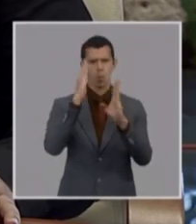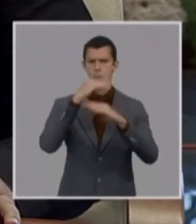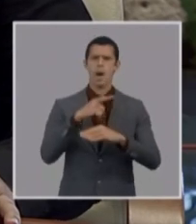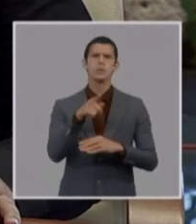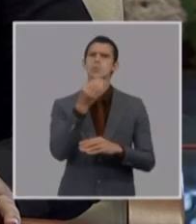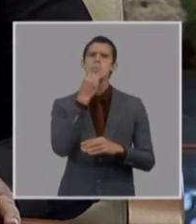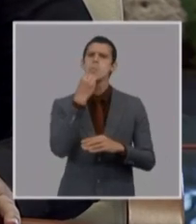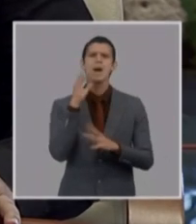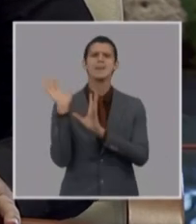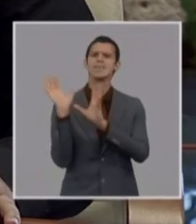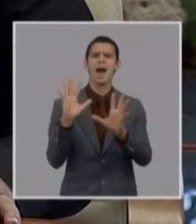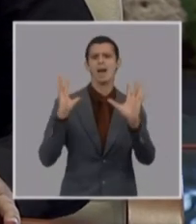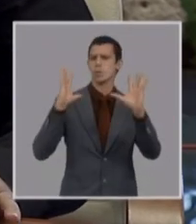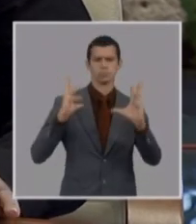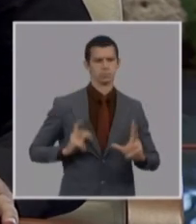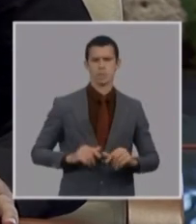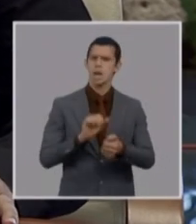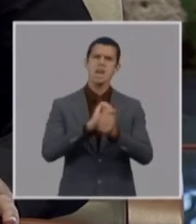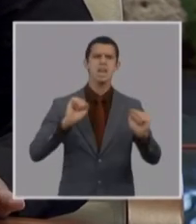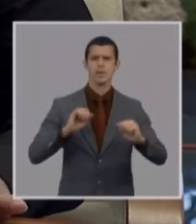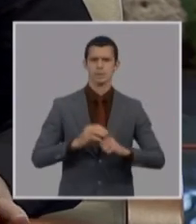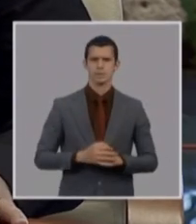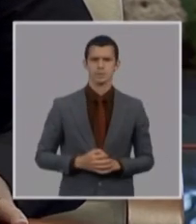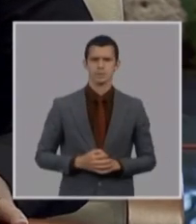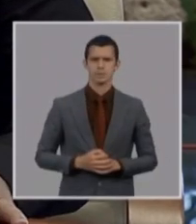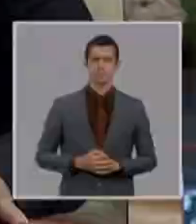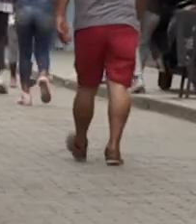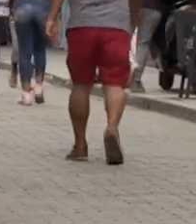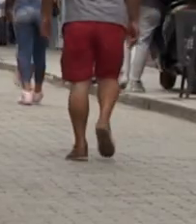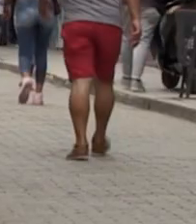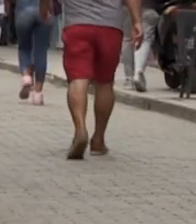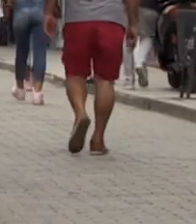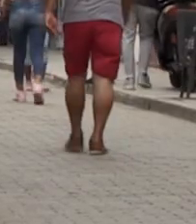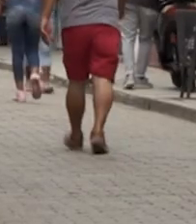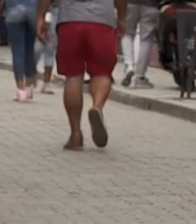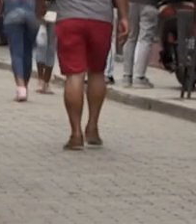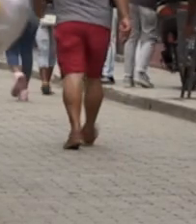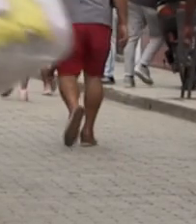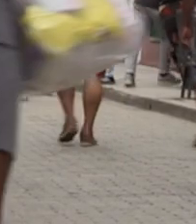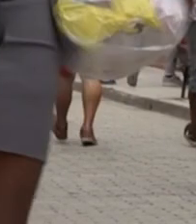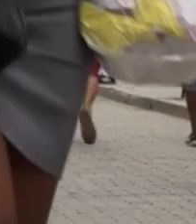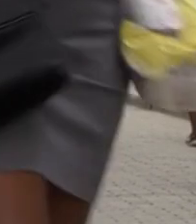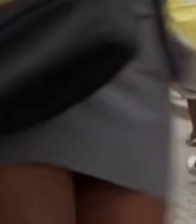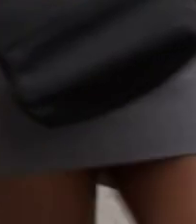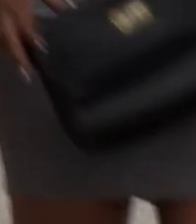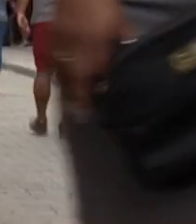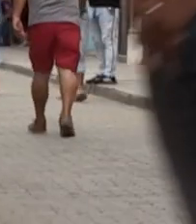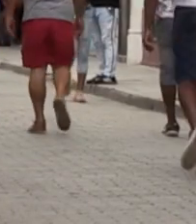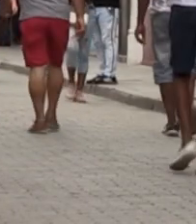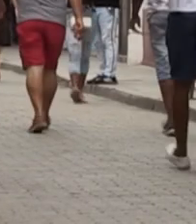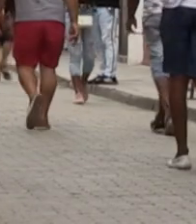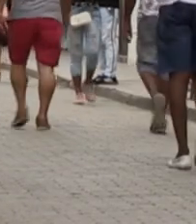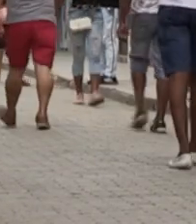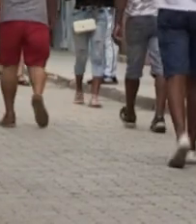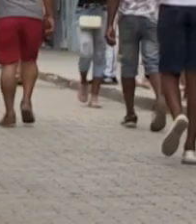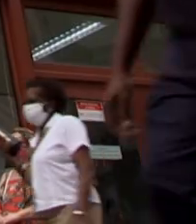importación y libre de pago de arancel cuba importa el 80% de lo que consumen sus